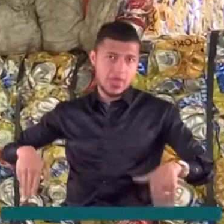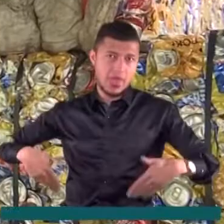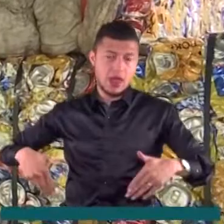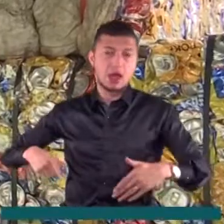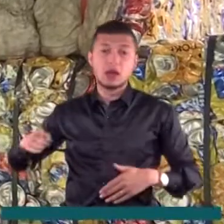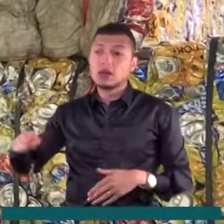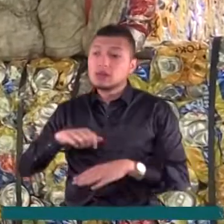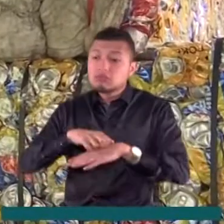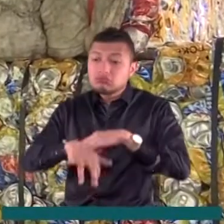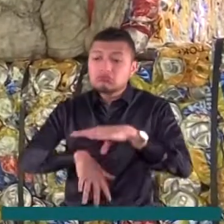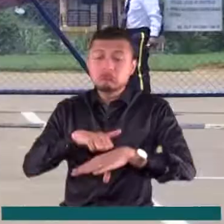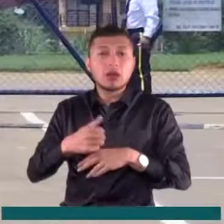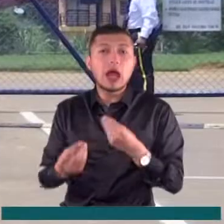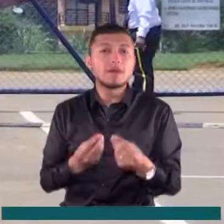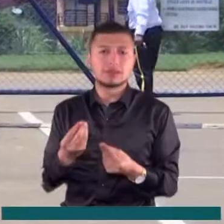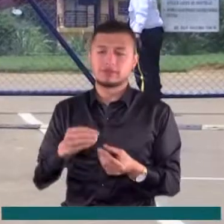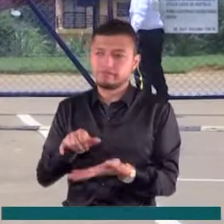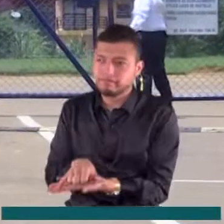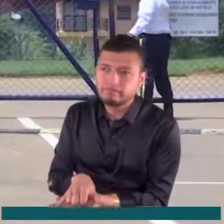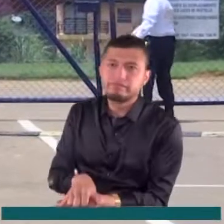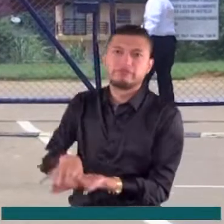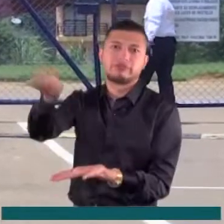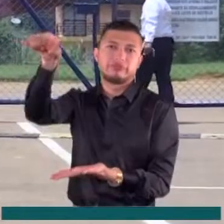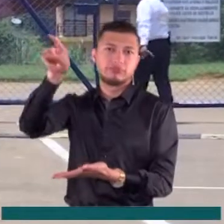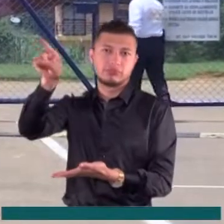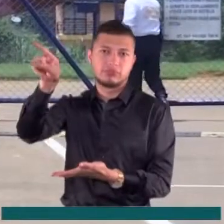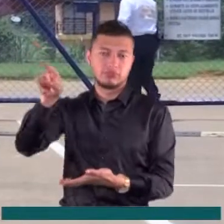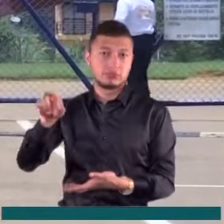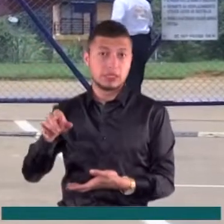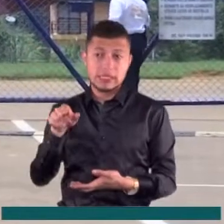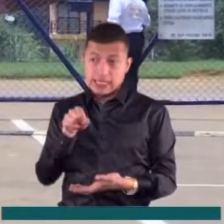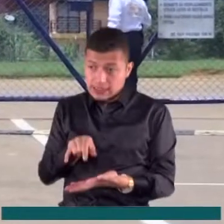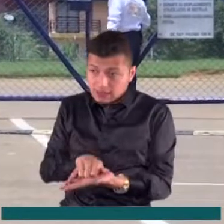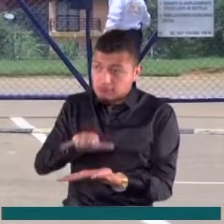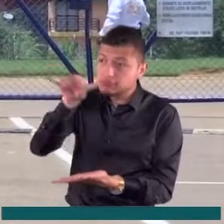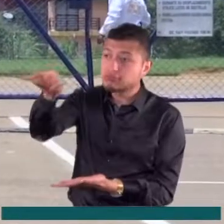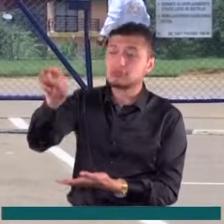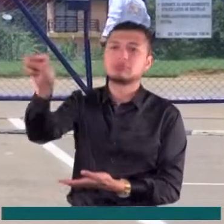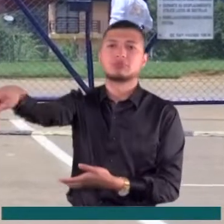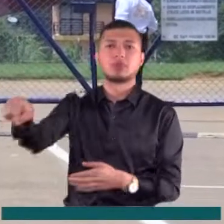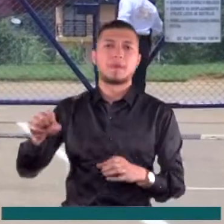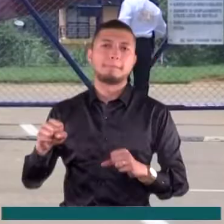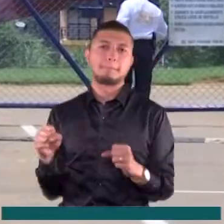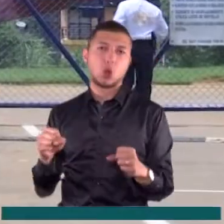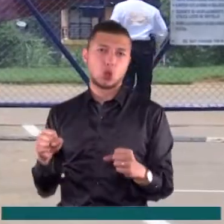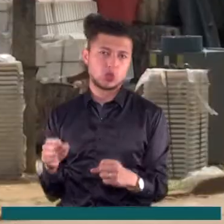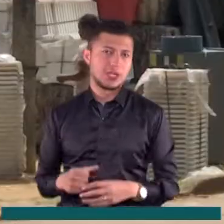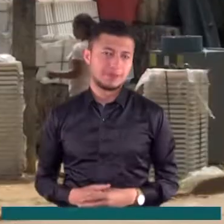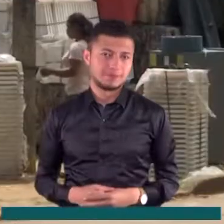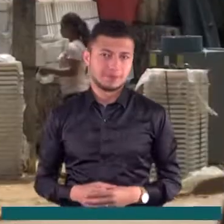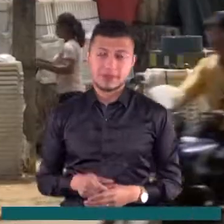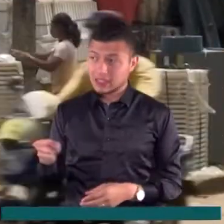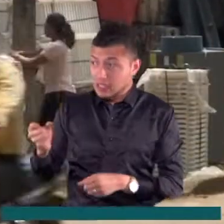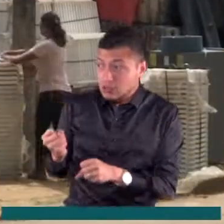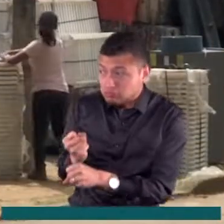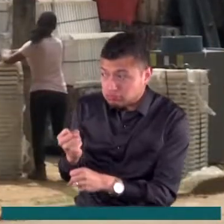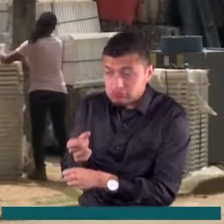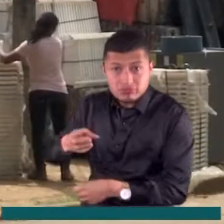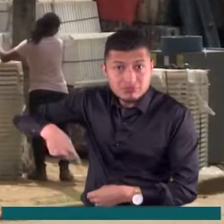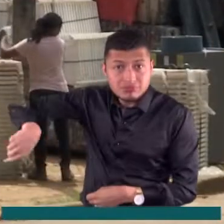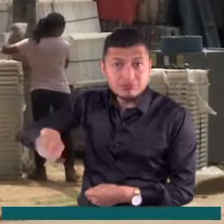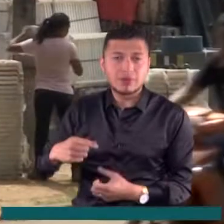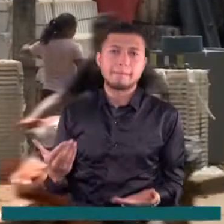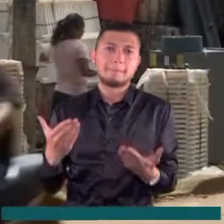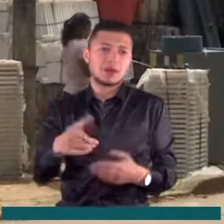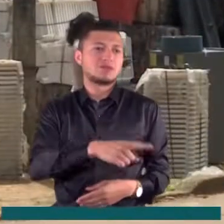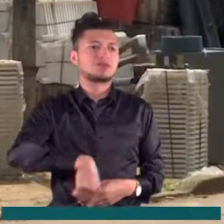salida del reciclaje en vaupés es vía aérea este material aprovechable es enviado en avión a Bogotá gracias a esta labor